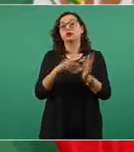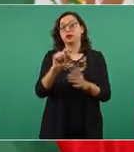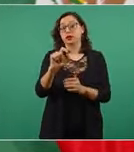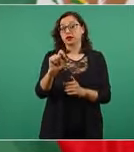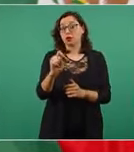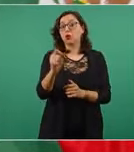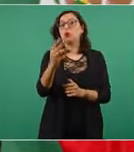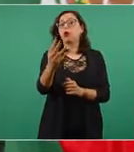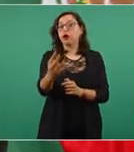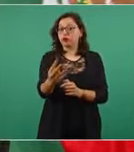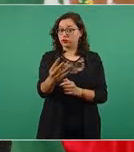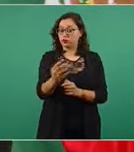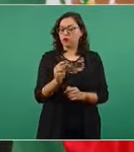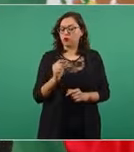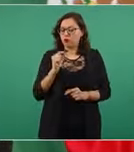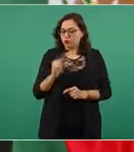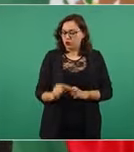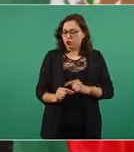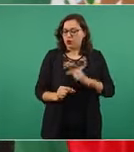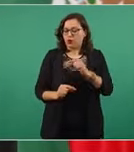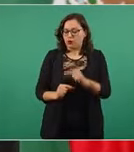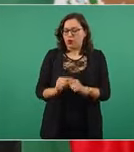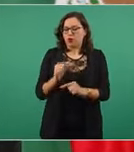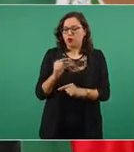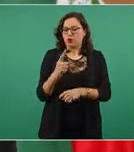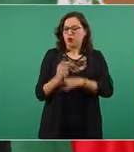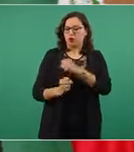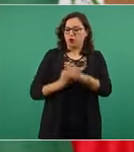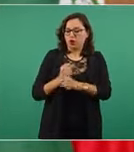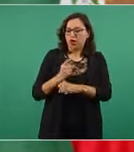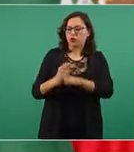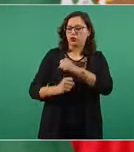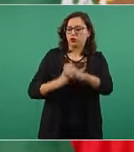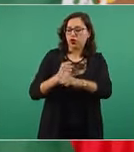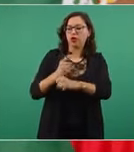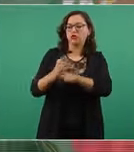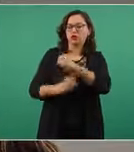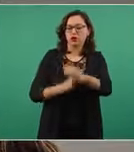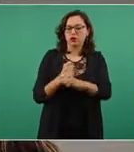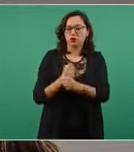2024. No tenemos problemas, afortunadamente,